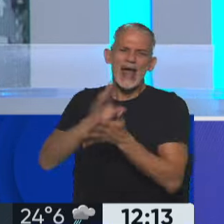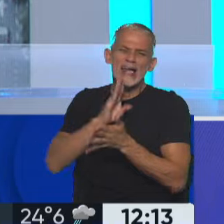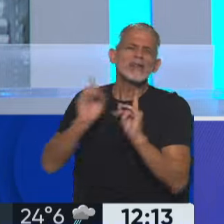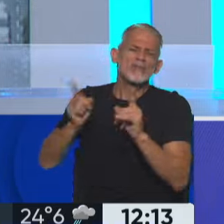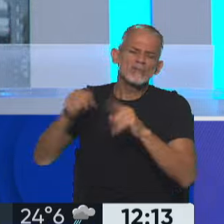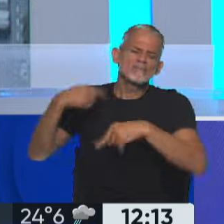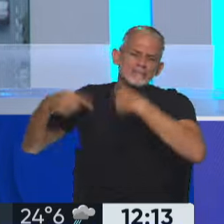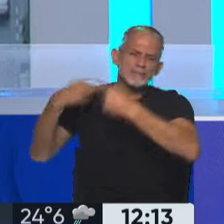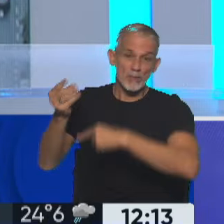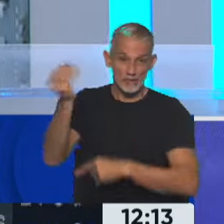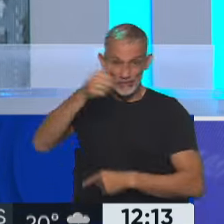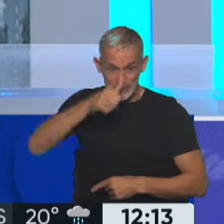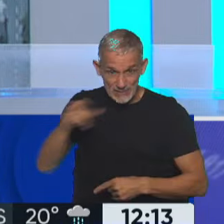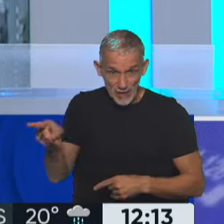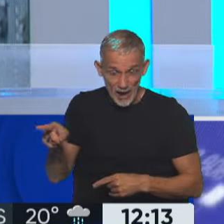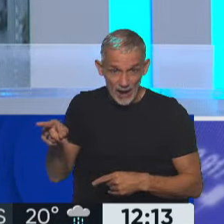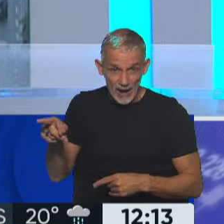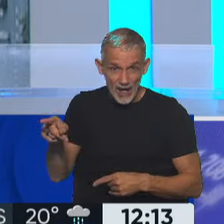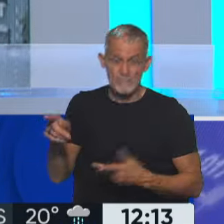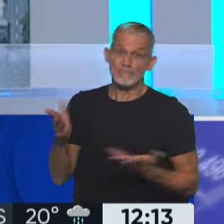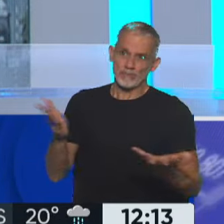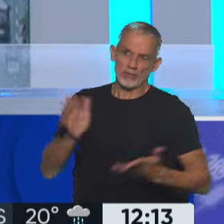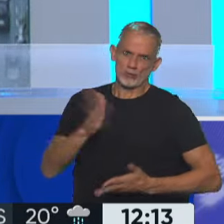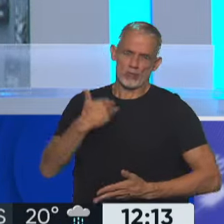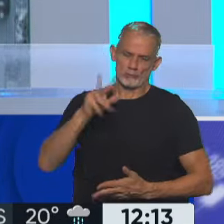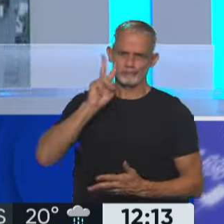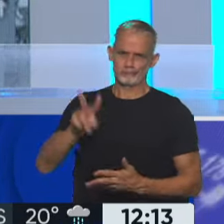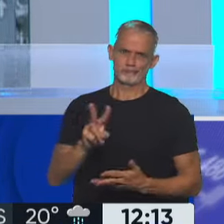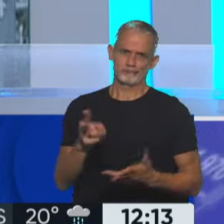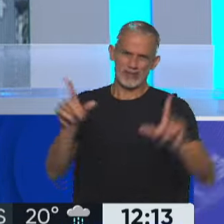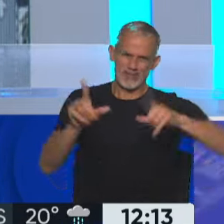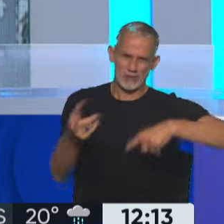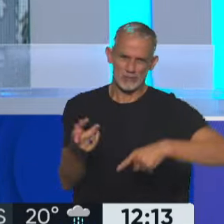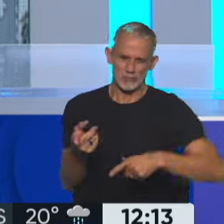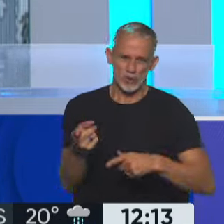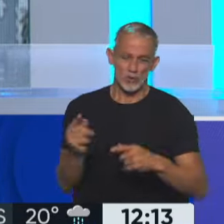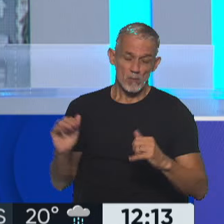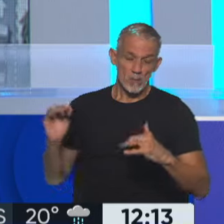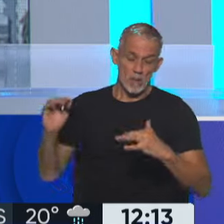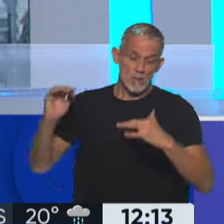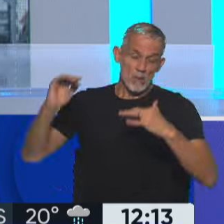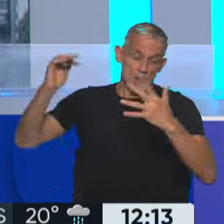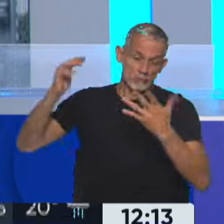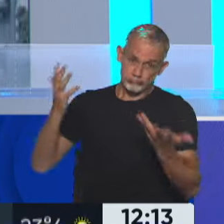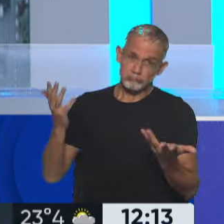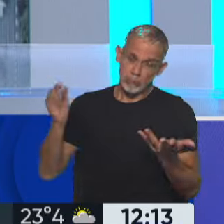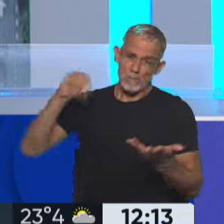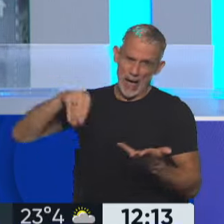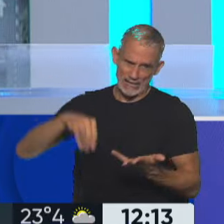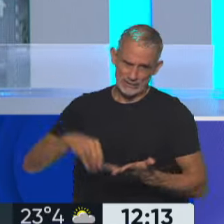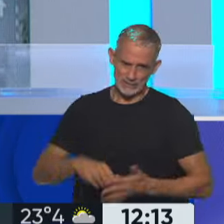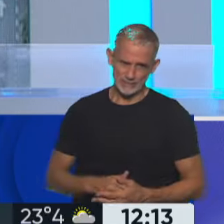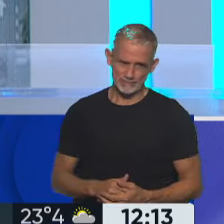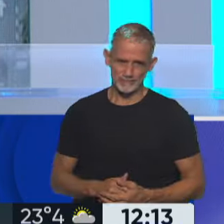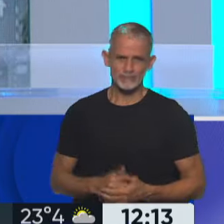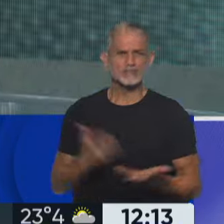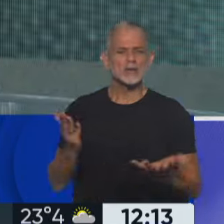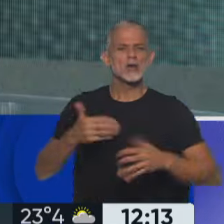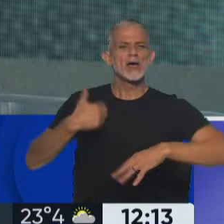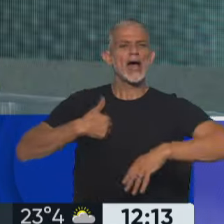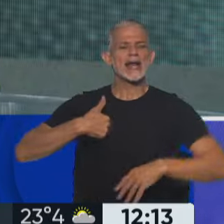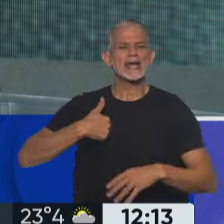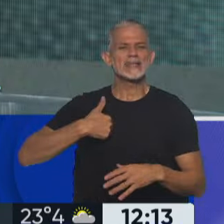pero este fin de hubo lo que todos pudimos obsar una escalada de mayor intensidad el posicionamiento